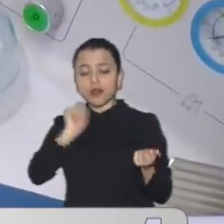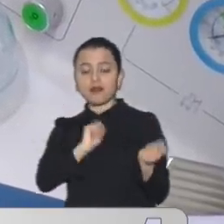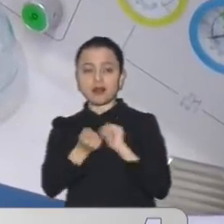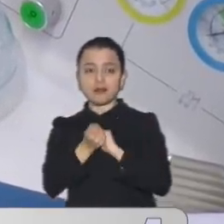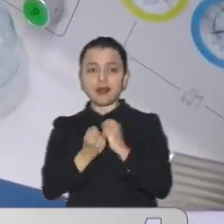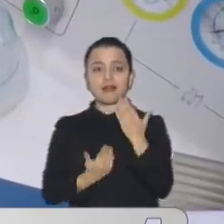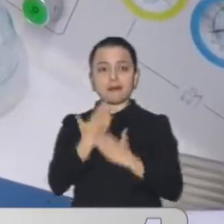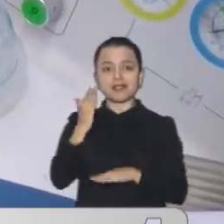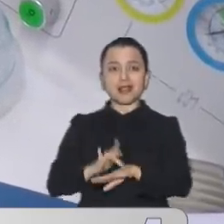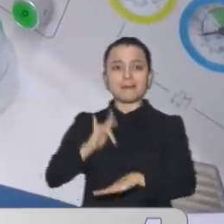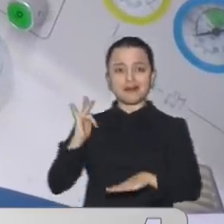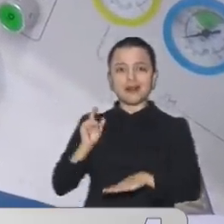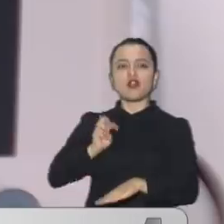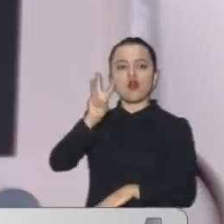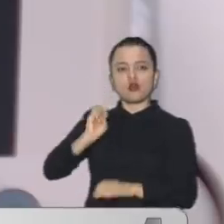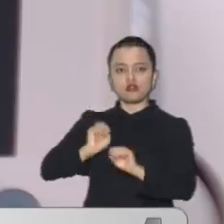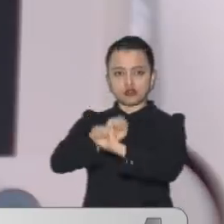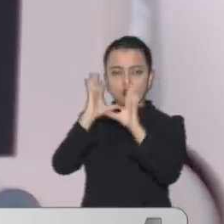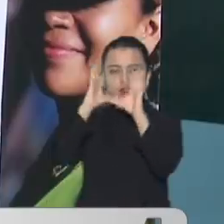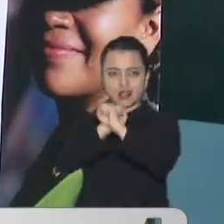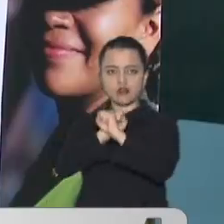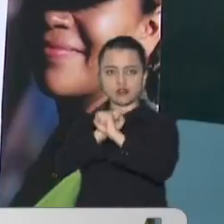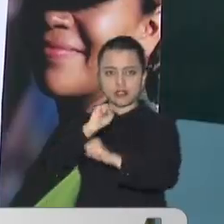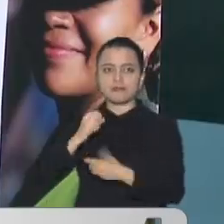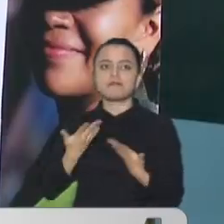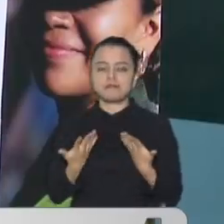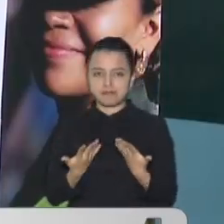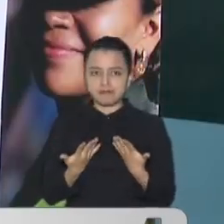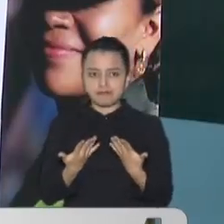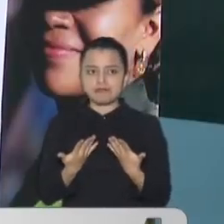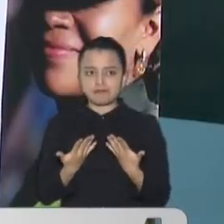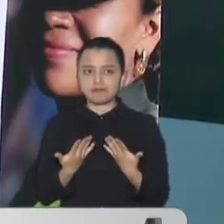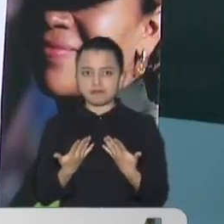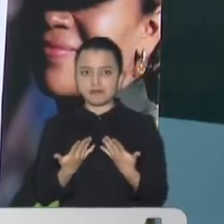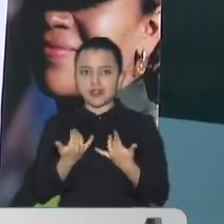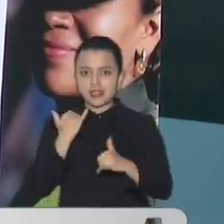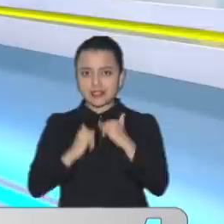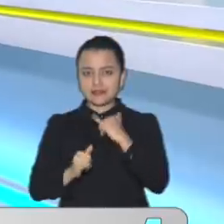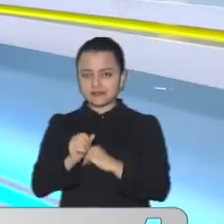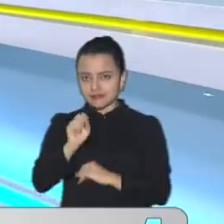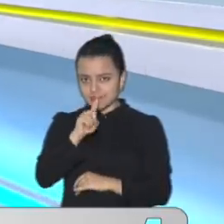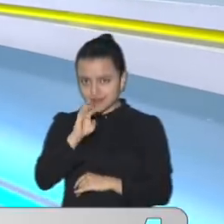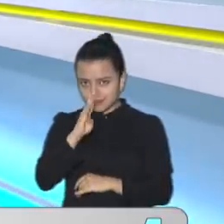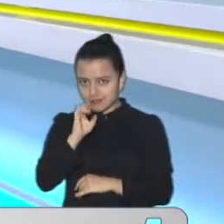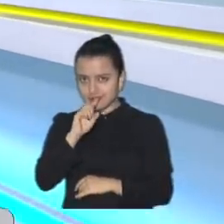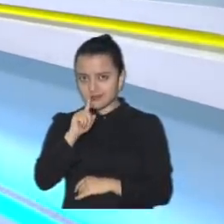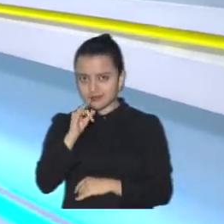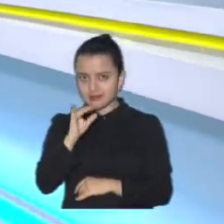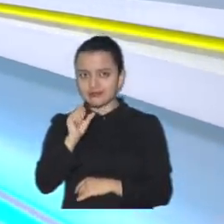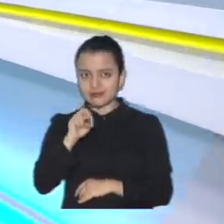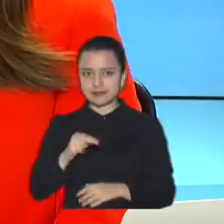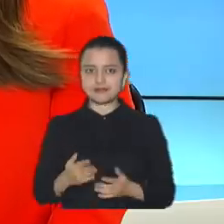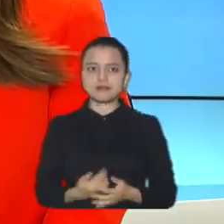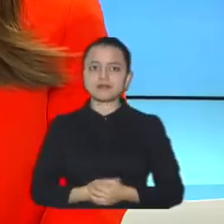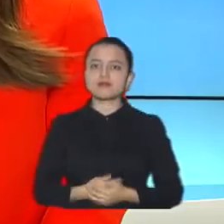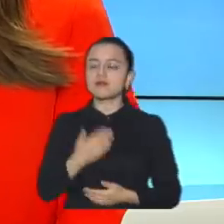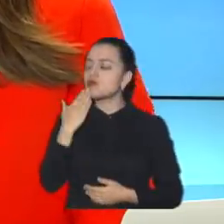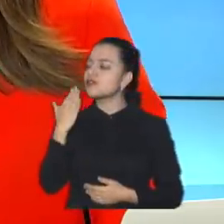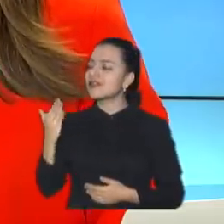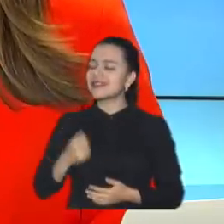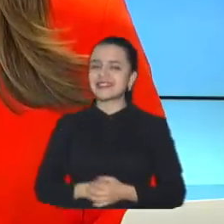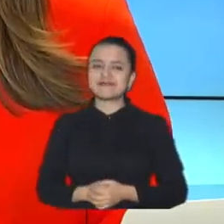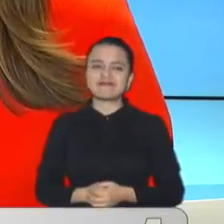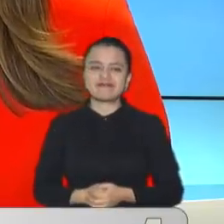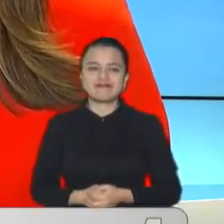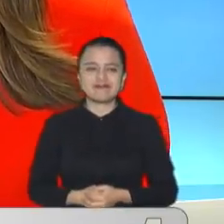es a las 8 de la noche. Es por ahora la información. Desde Cali, Sebastián Bedoya, Noticentro 1 CMI. Sebastián, muchas gracias.